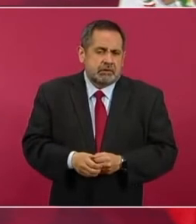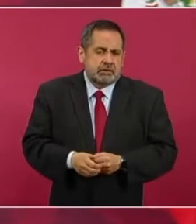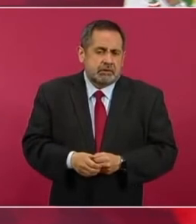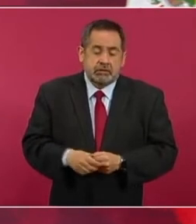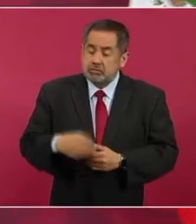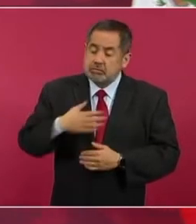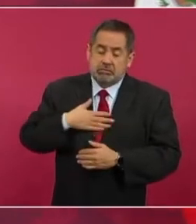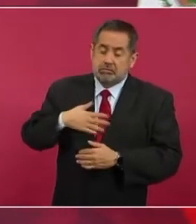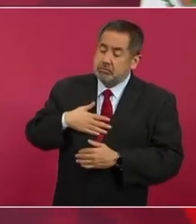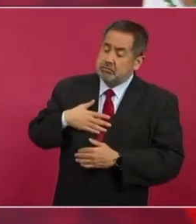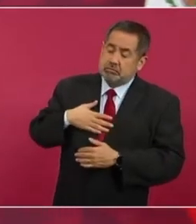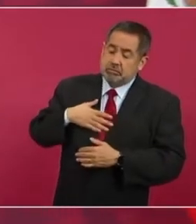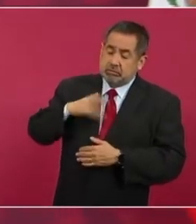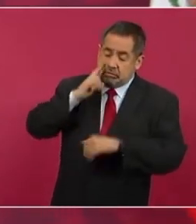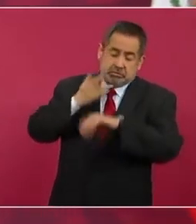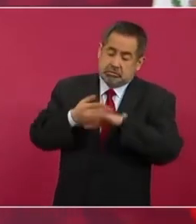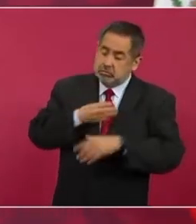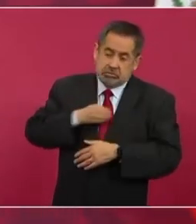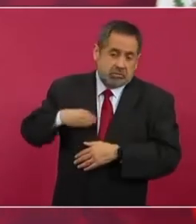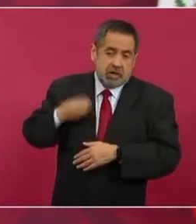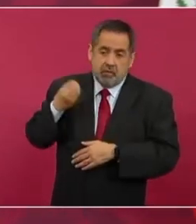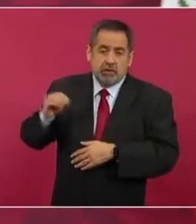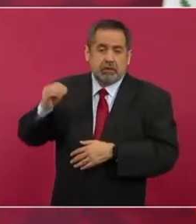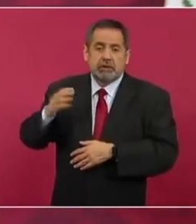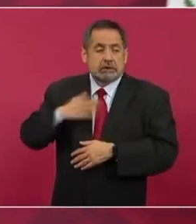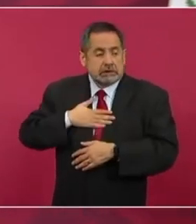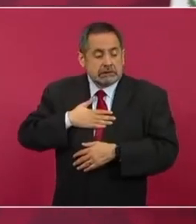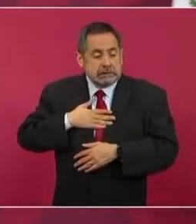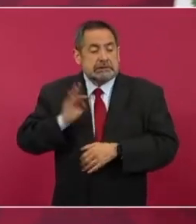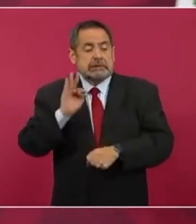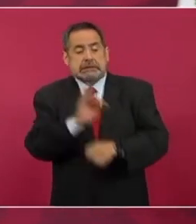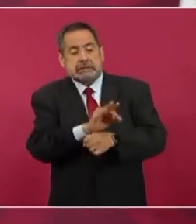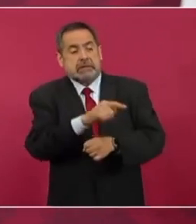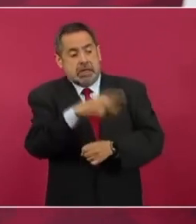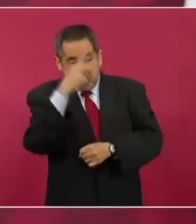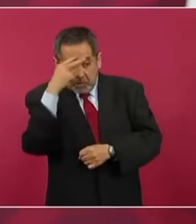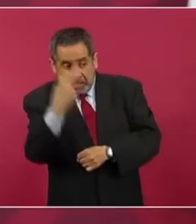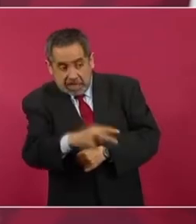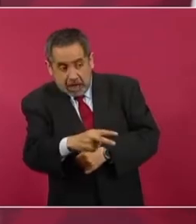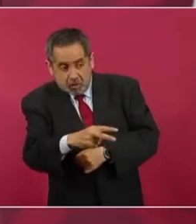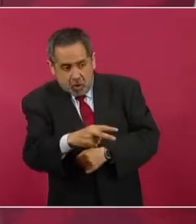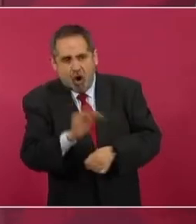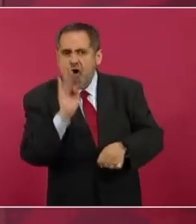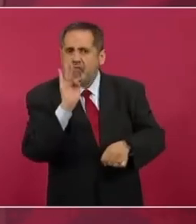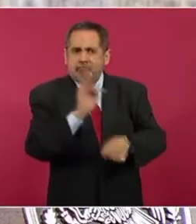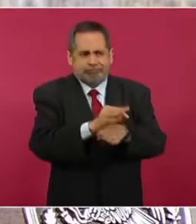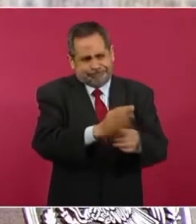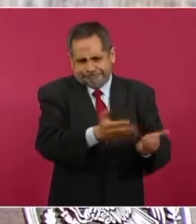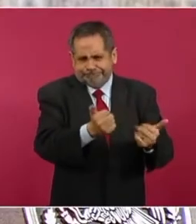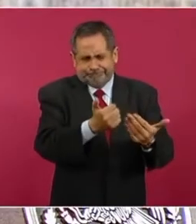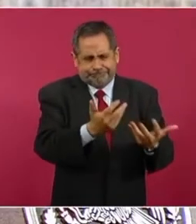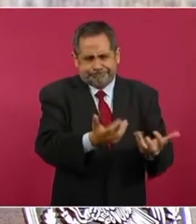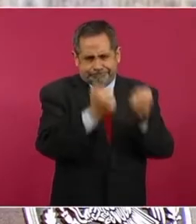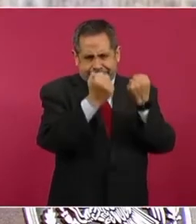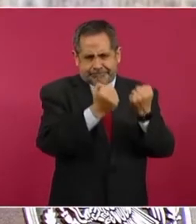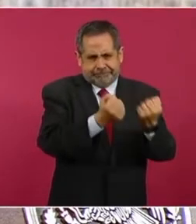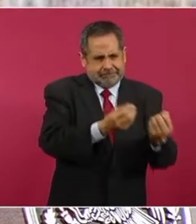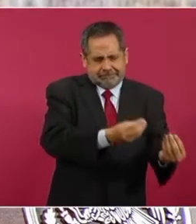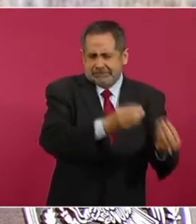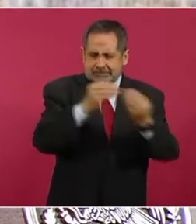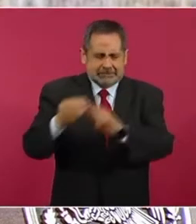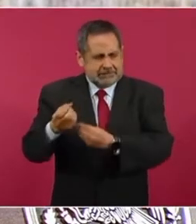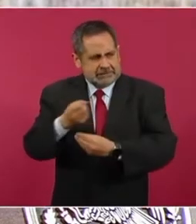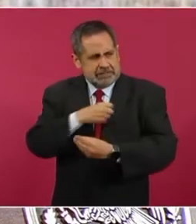Estamos obligados con nuestros conciudadanos de apoyarlos, de traerlos sanos,